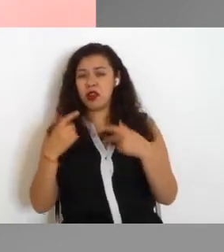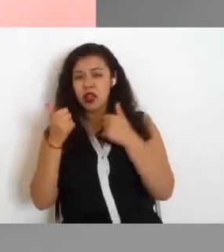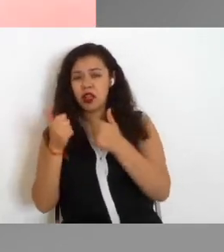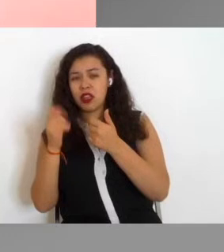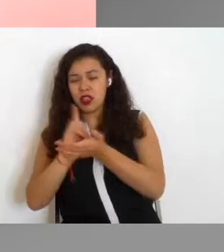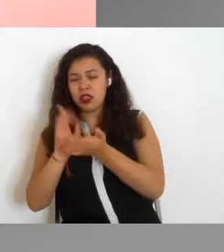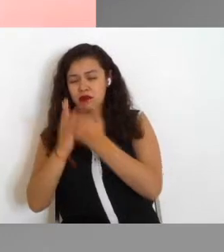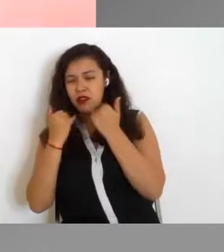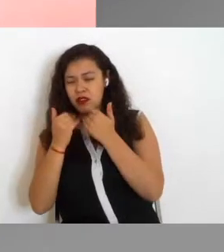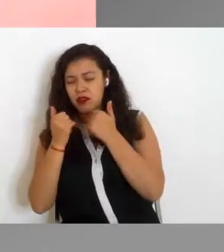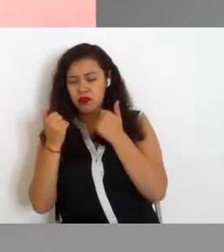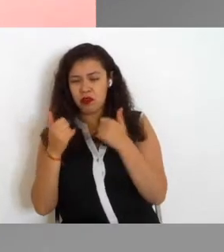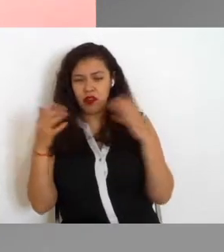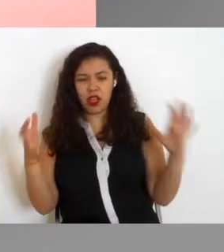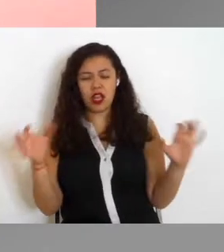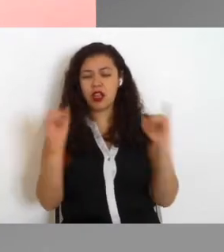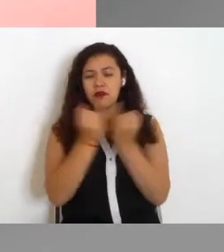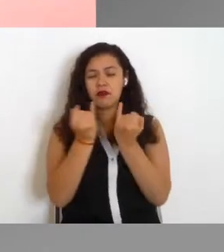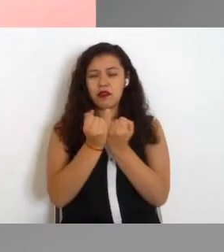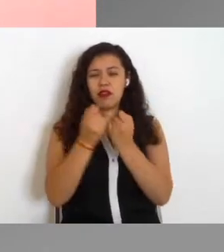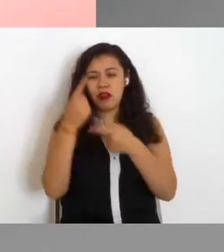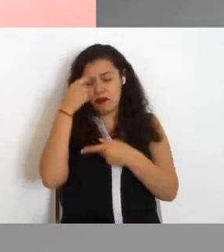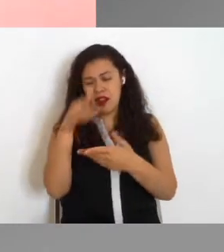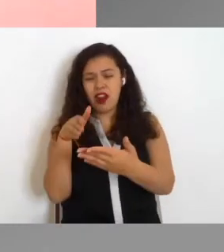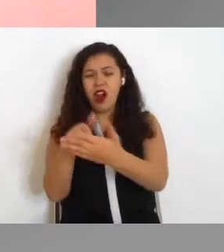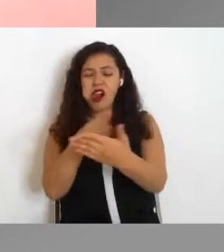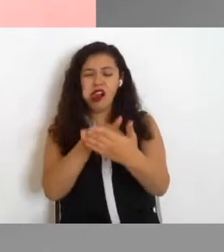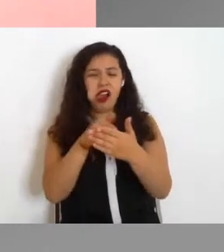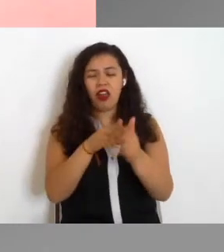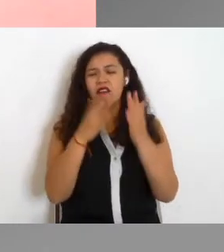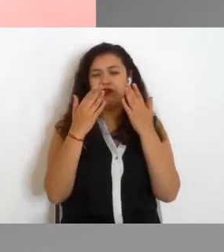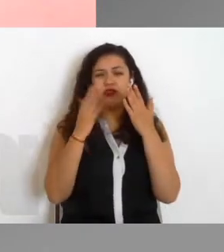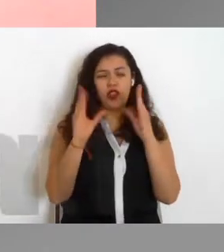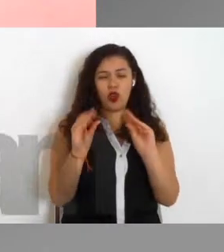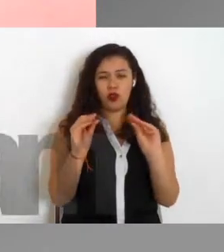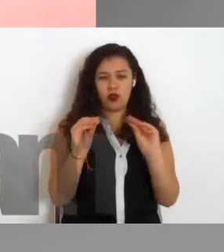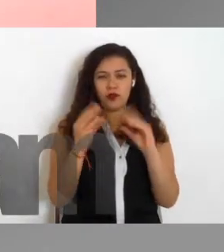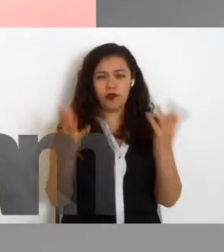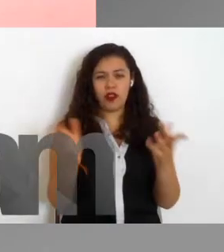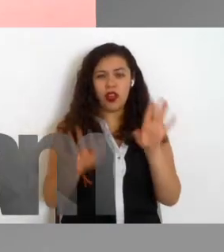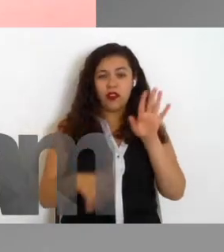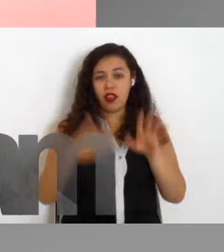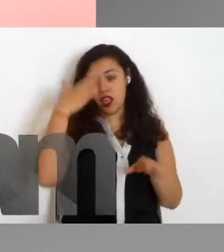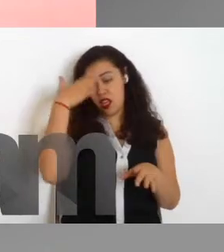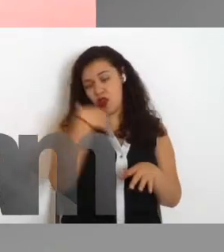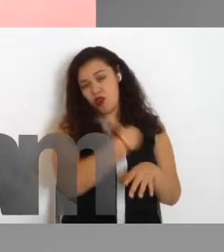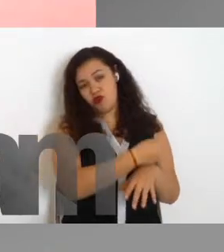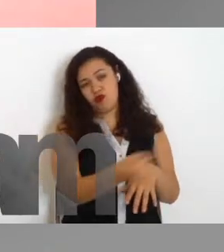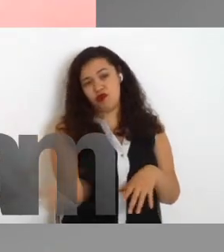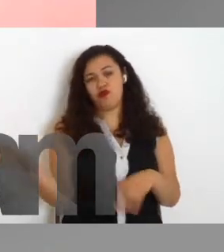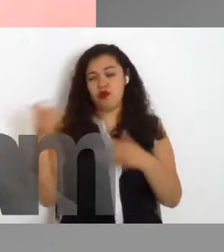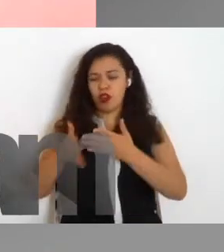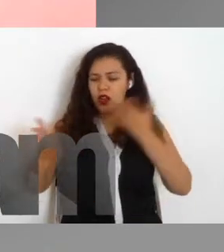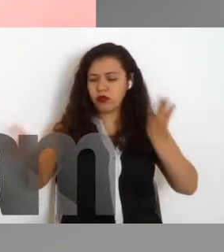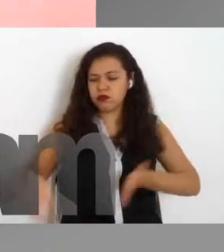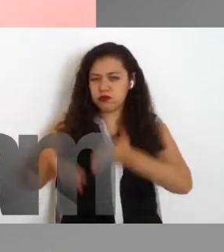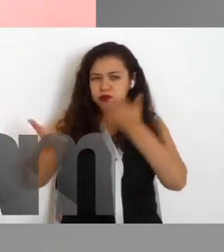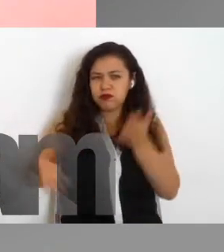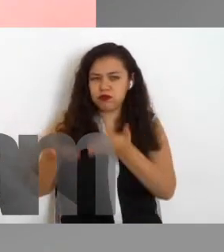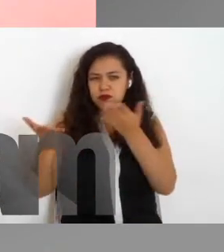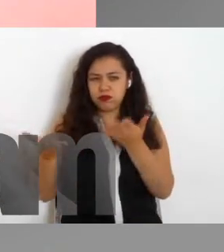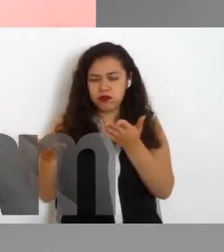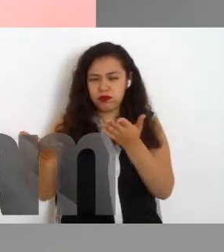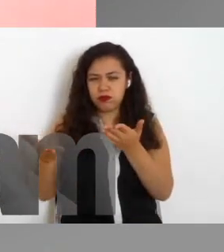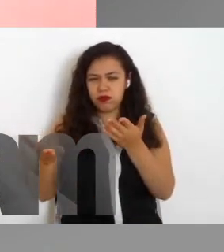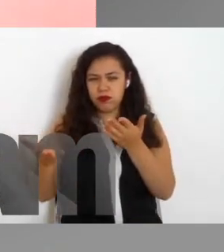barreras, se permita que desarrolle, ¿no? Porque muchas veces estas altas capacidades se enteran y se promueven porque de nueva cuenta